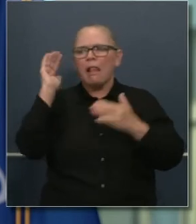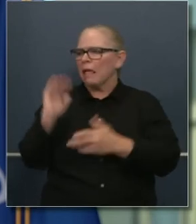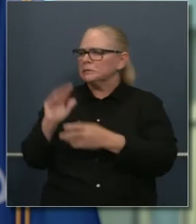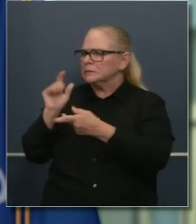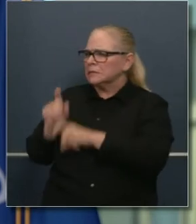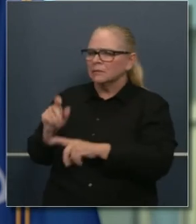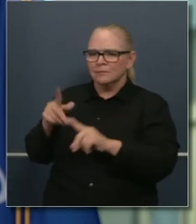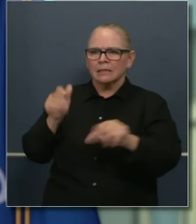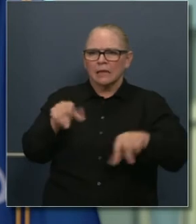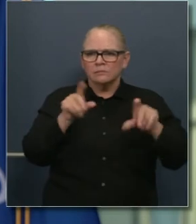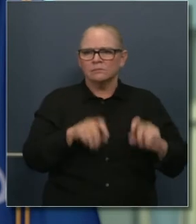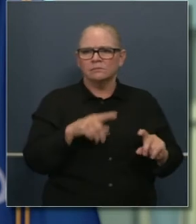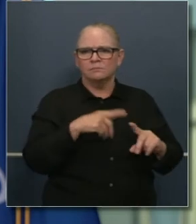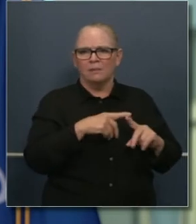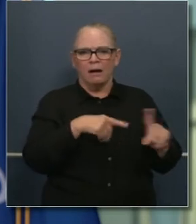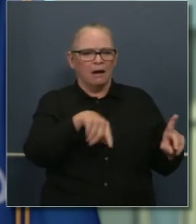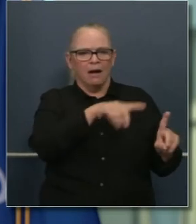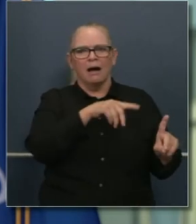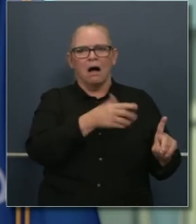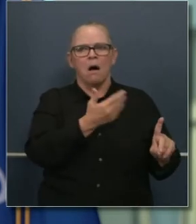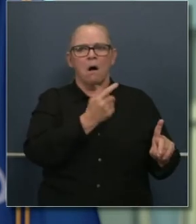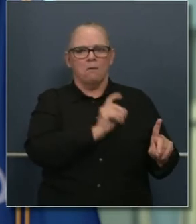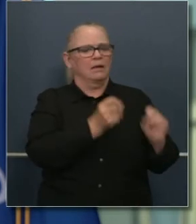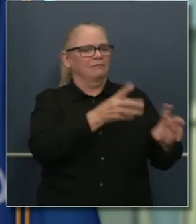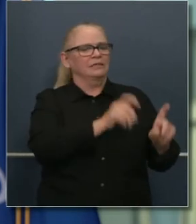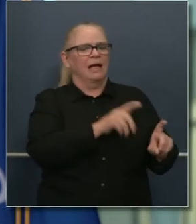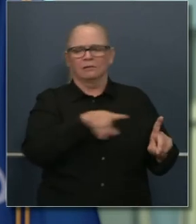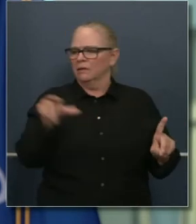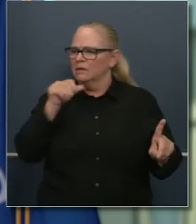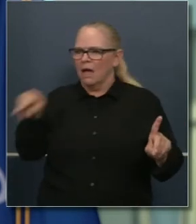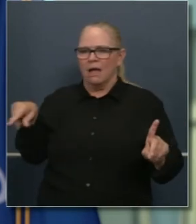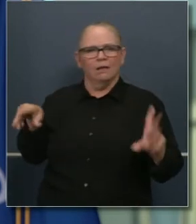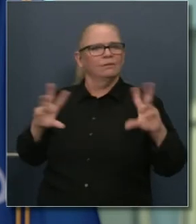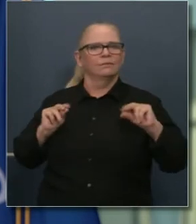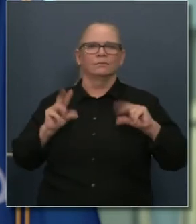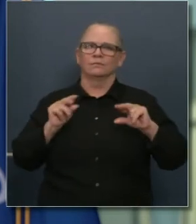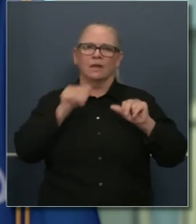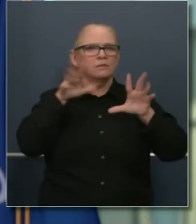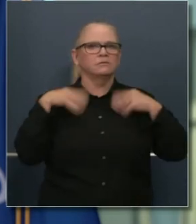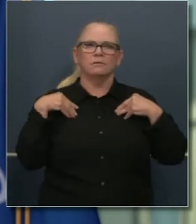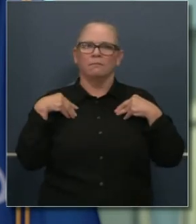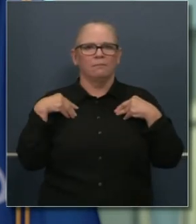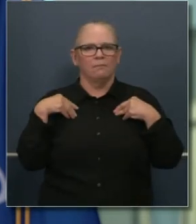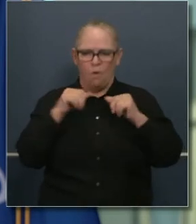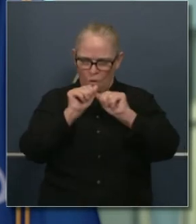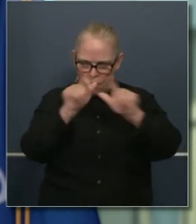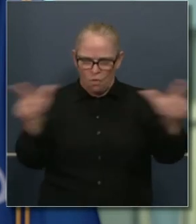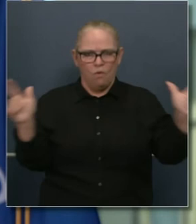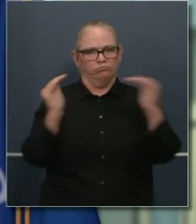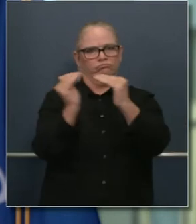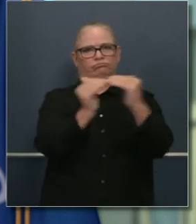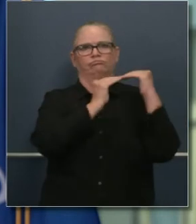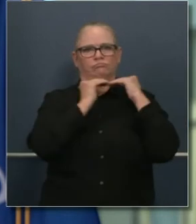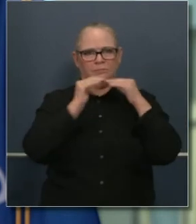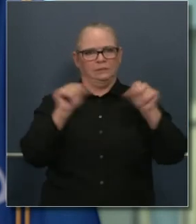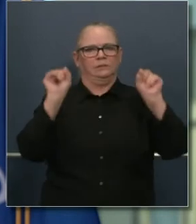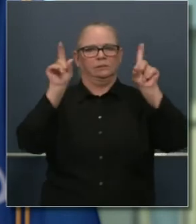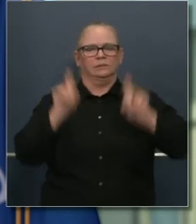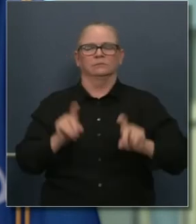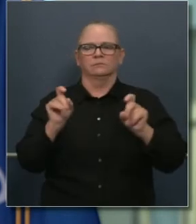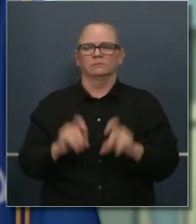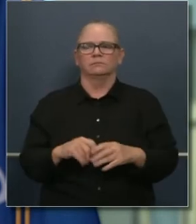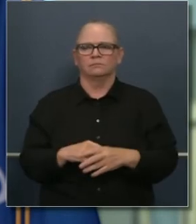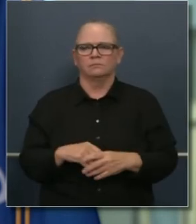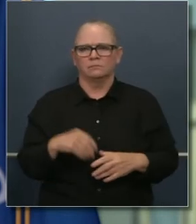pruebas por debajo de lo que es o que haga pruebas de gente asintomática para tener un resultado x para poder seguir adelante poniéndose